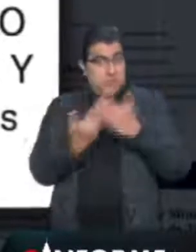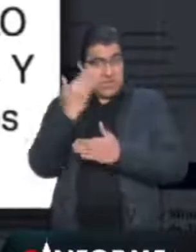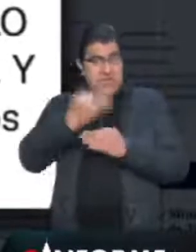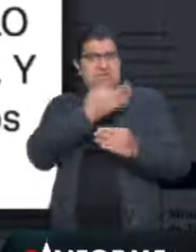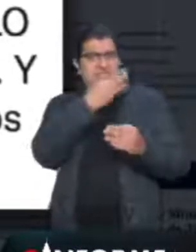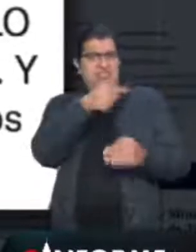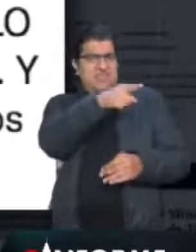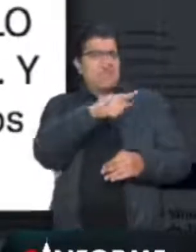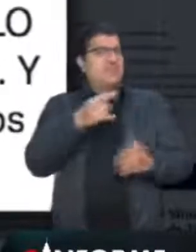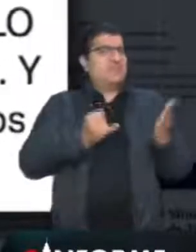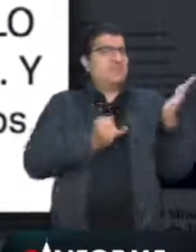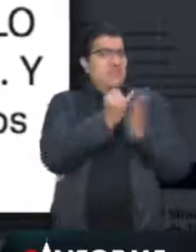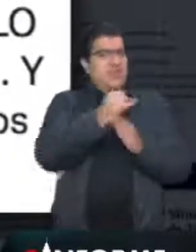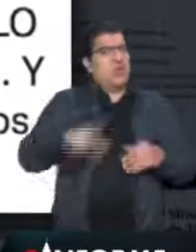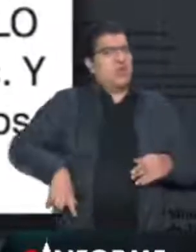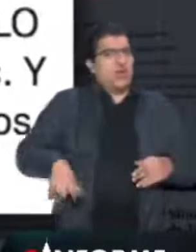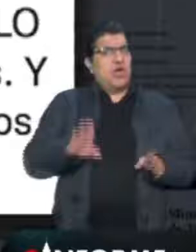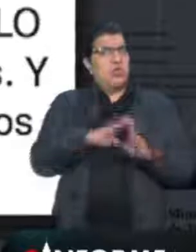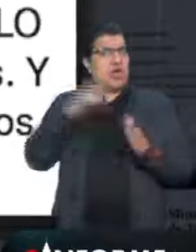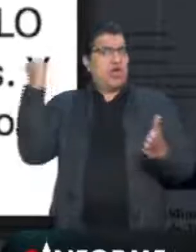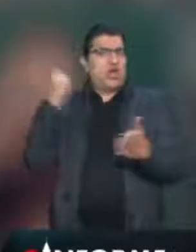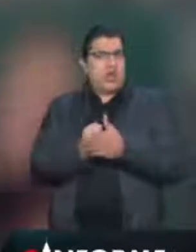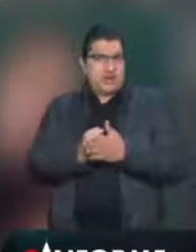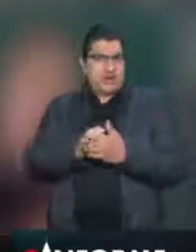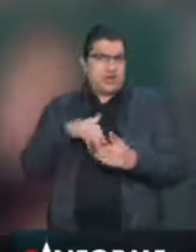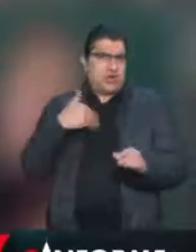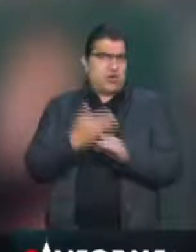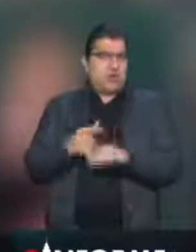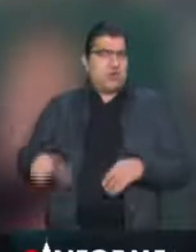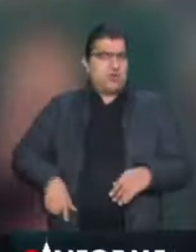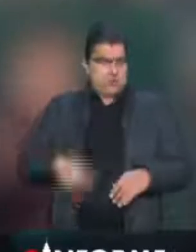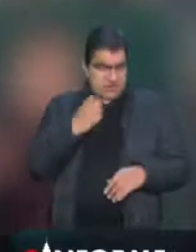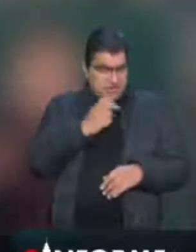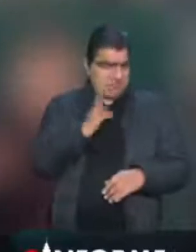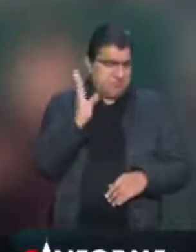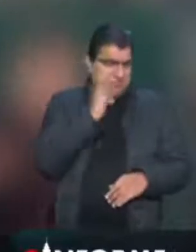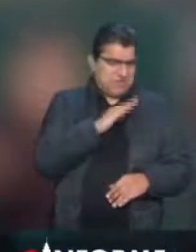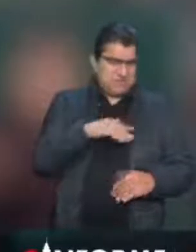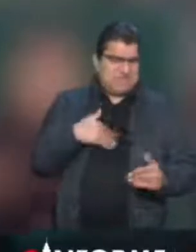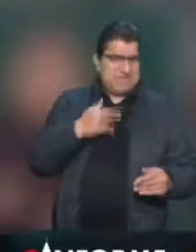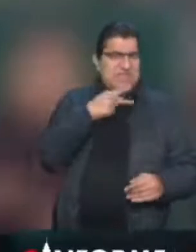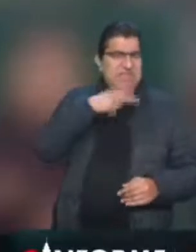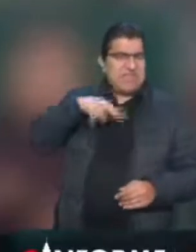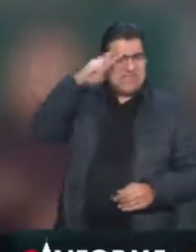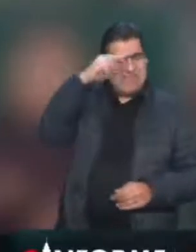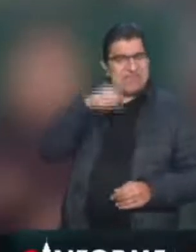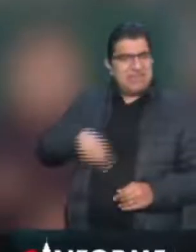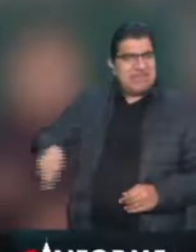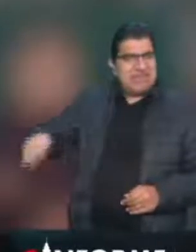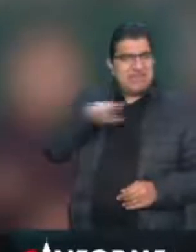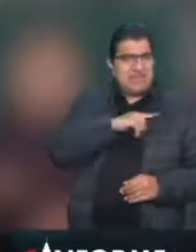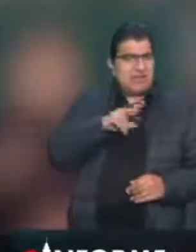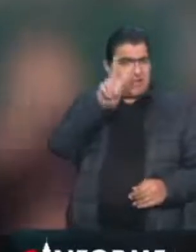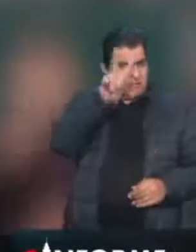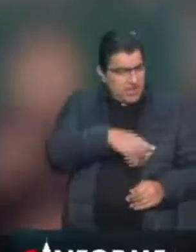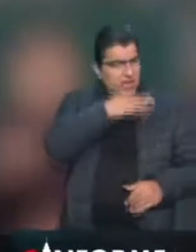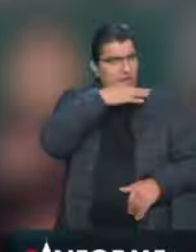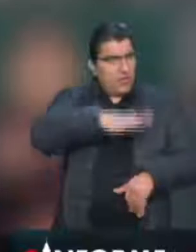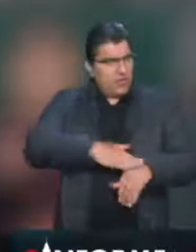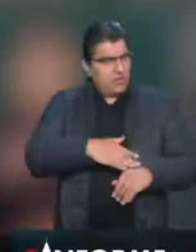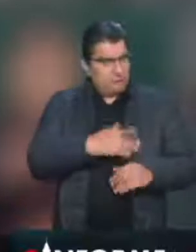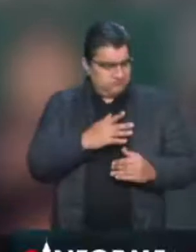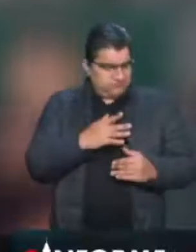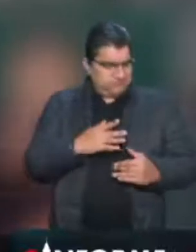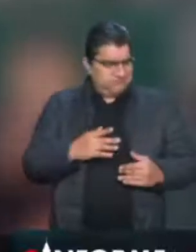la decisión del Ejecutivo como un golpe de Estado. Esto es mala fe, ignorancia, en el buen sentido de la